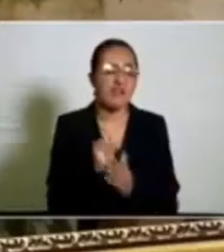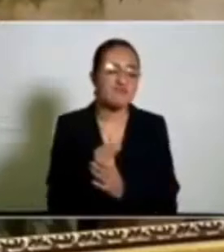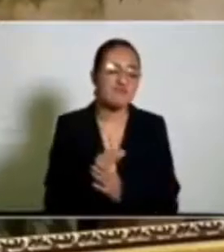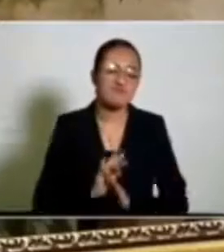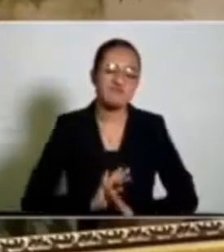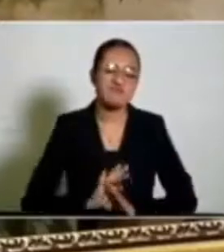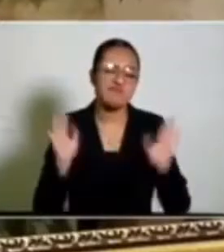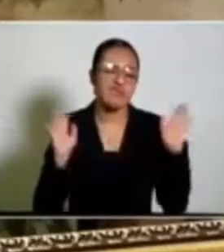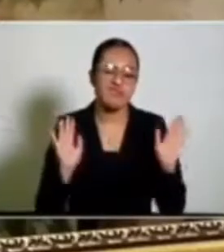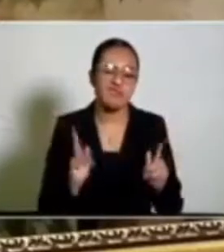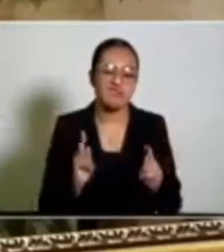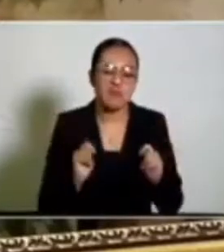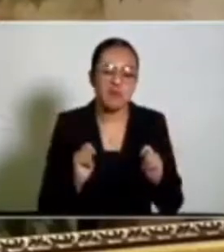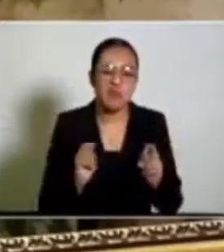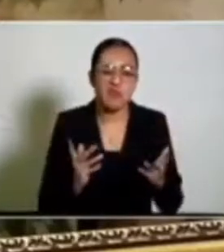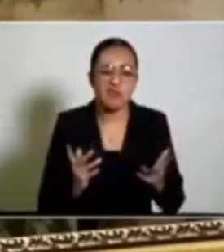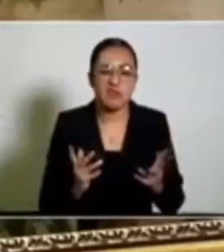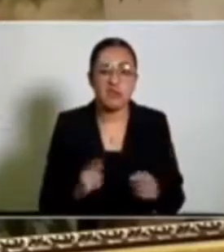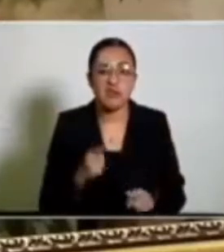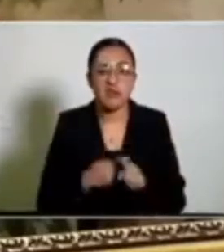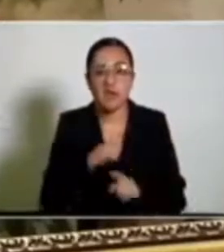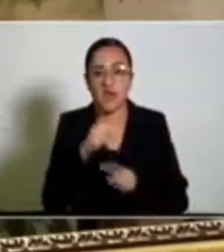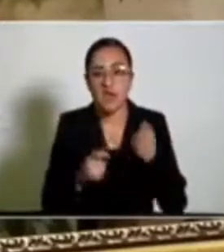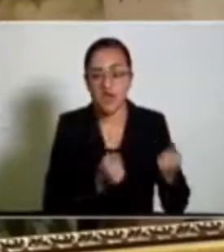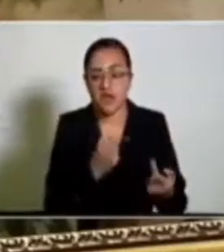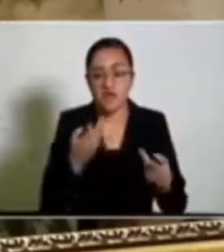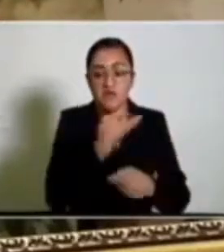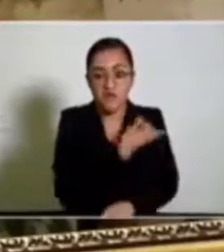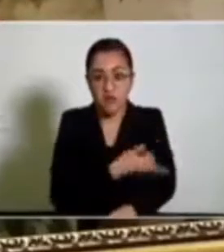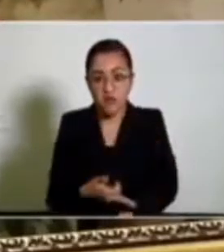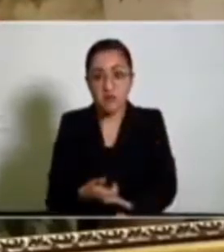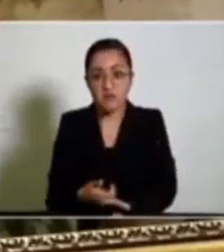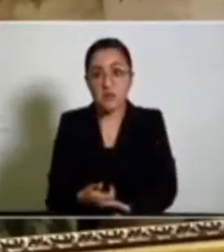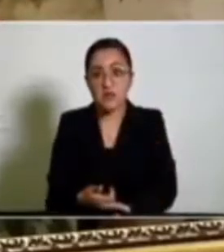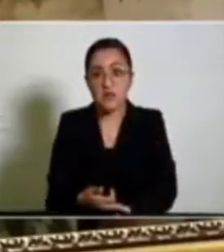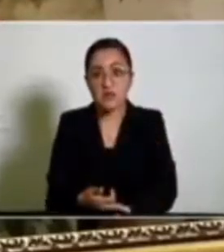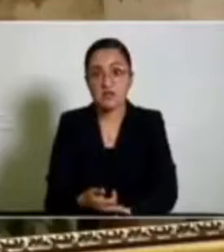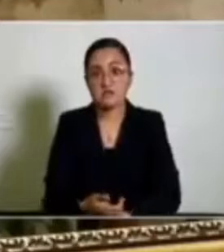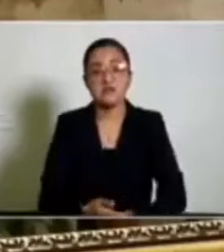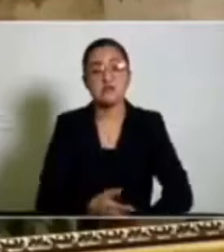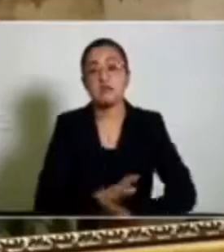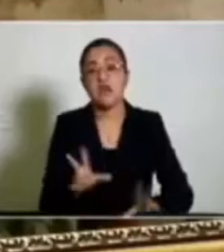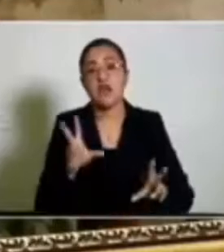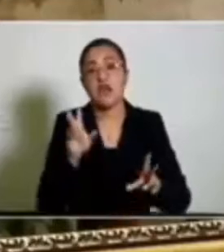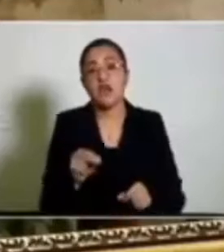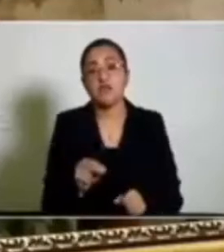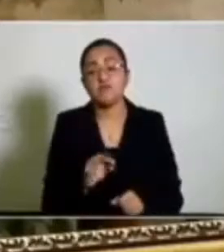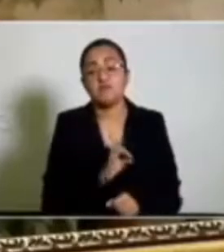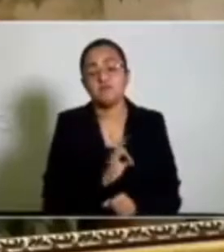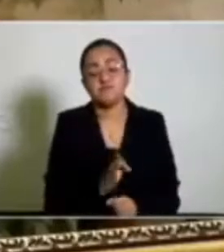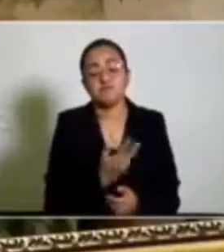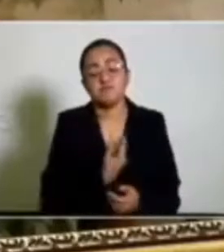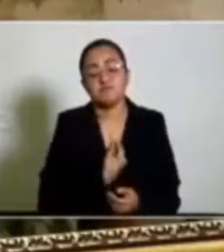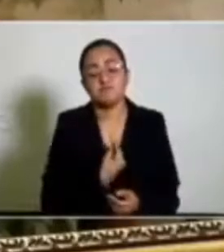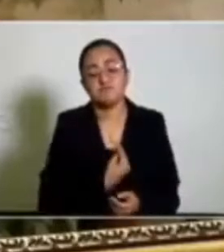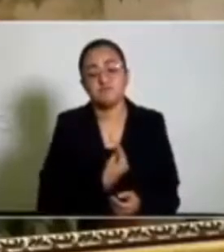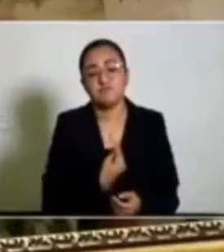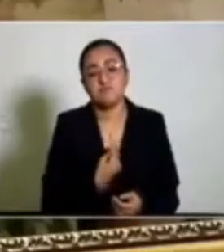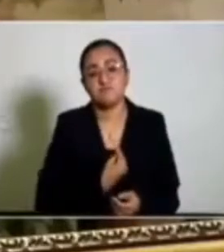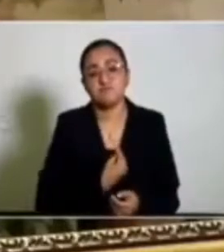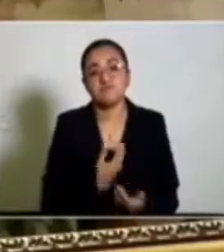y tal parece que las familias ya no pueden contener a todos los